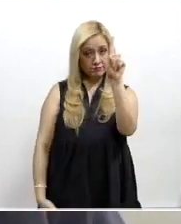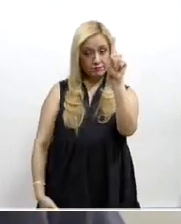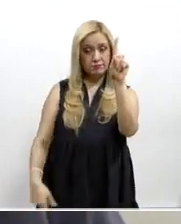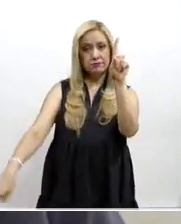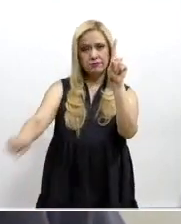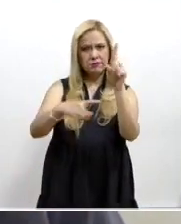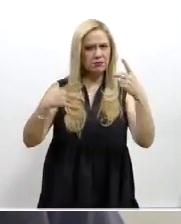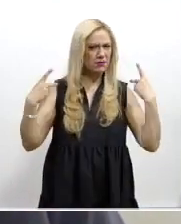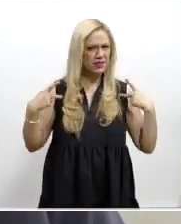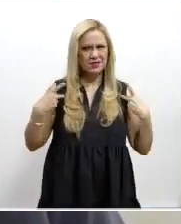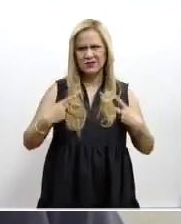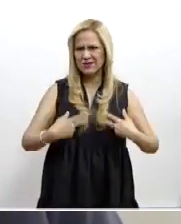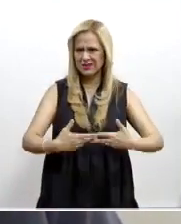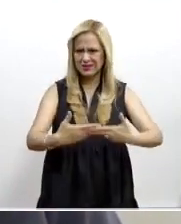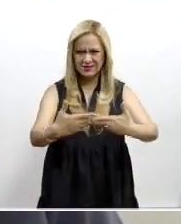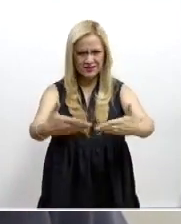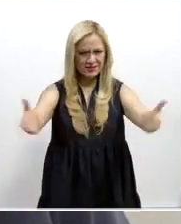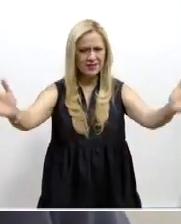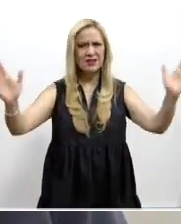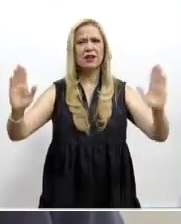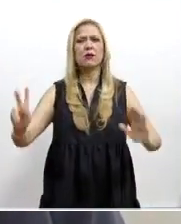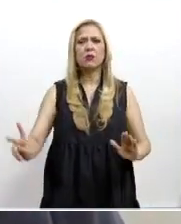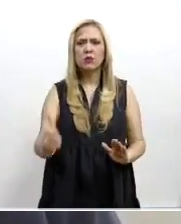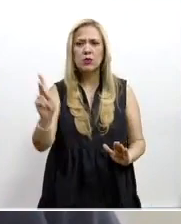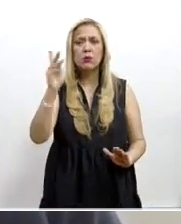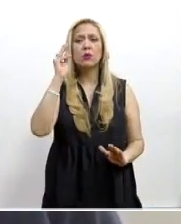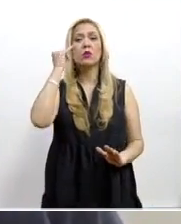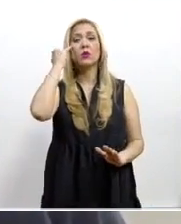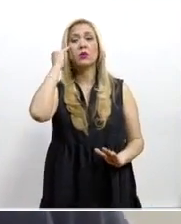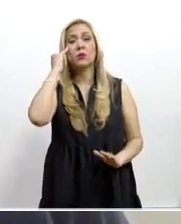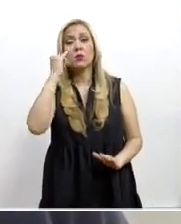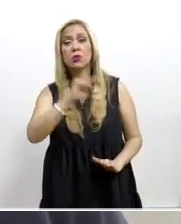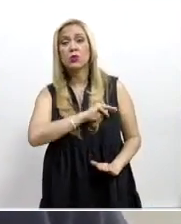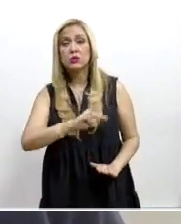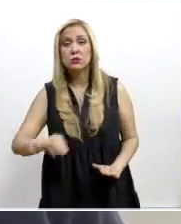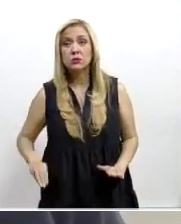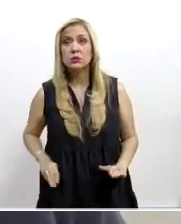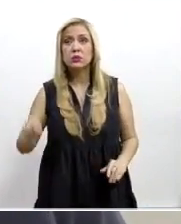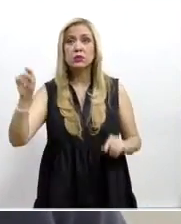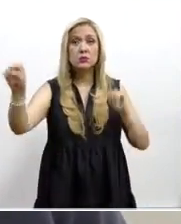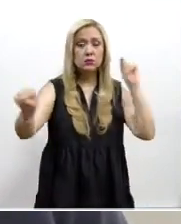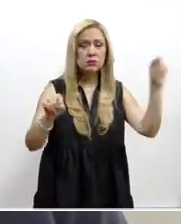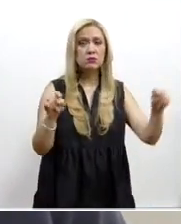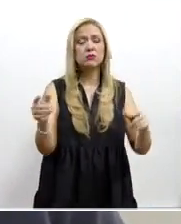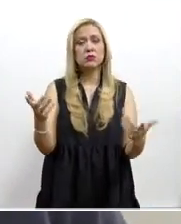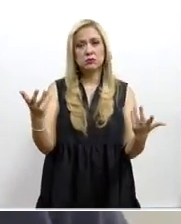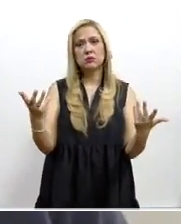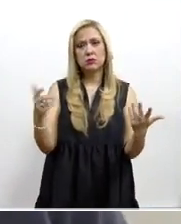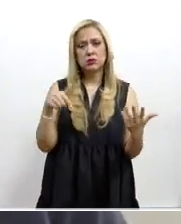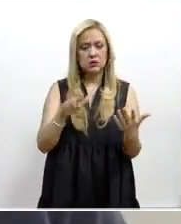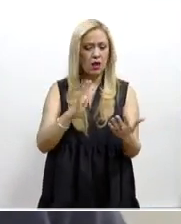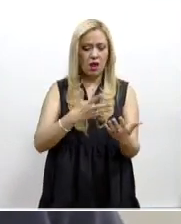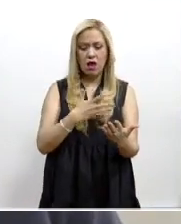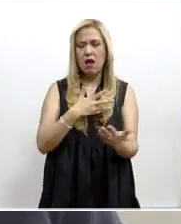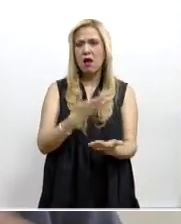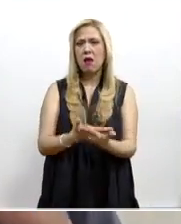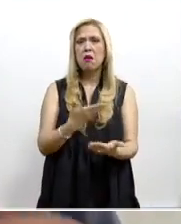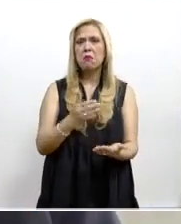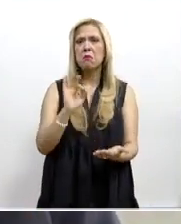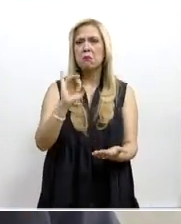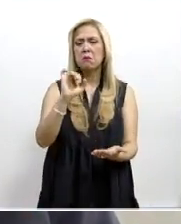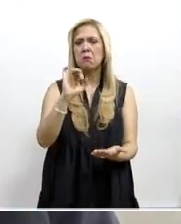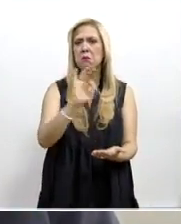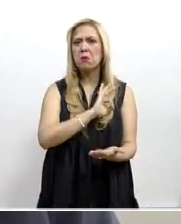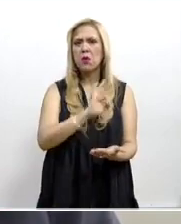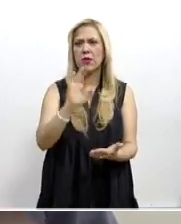población abierta, pensando en pueblos y municipios en donde esta metodología que ha sido probada, ¿no?, de identificar